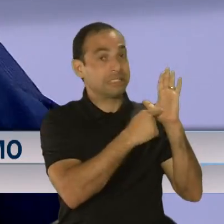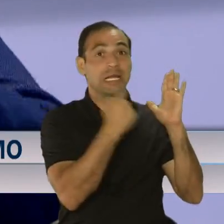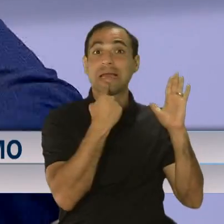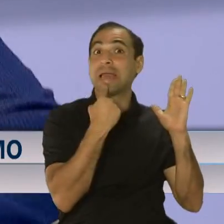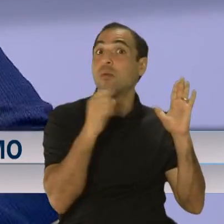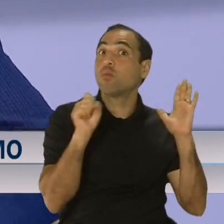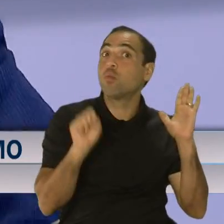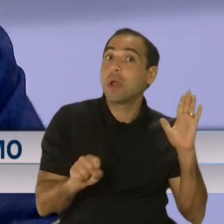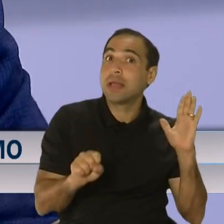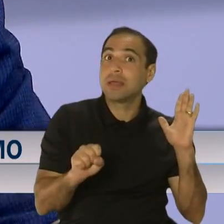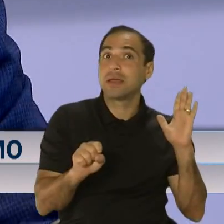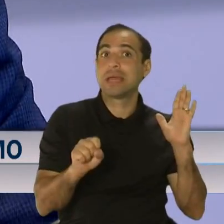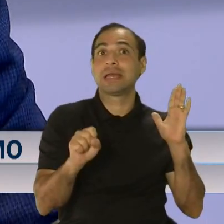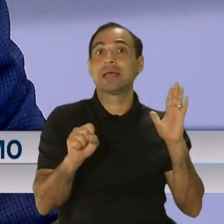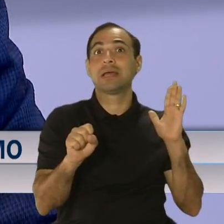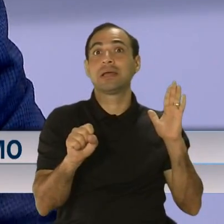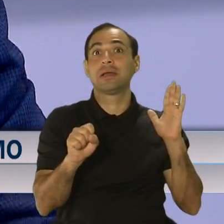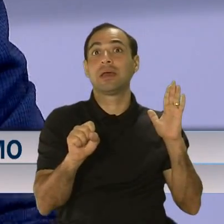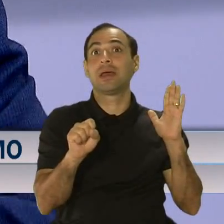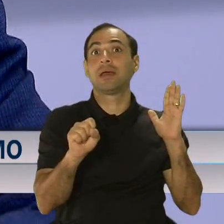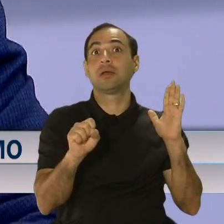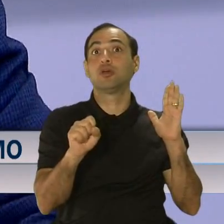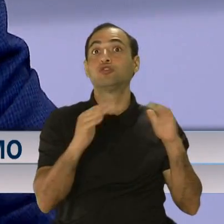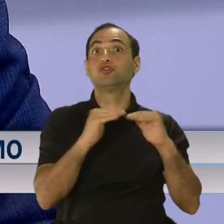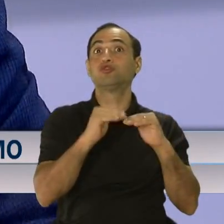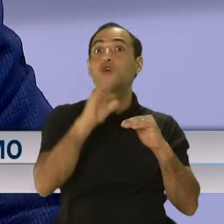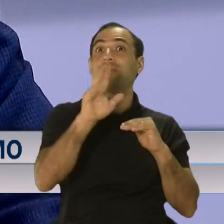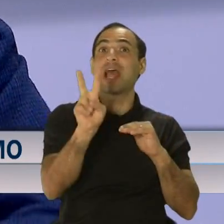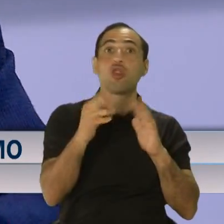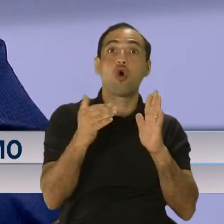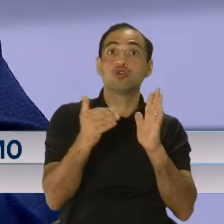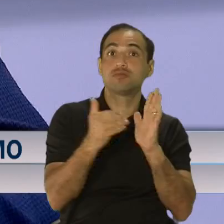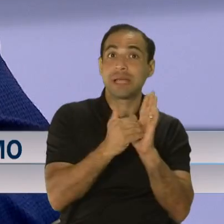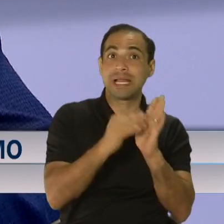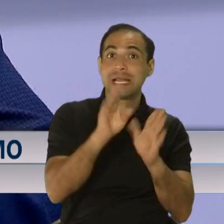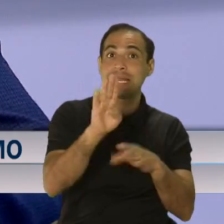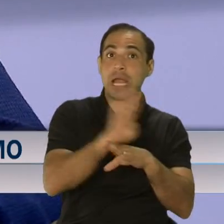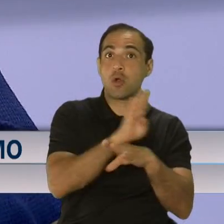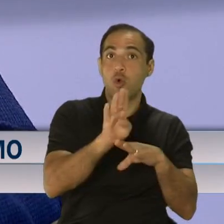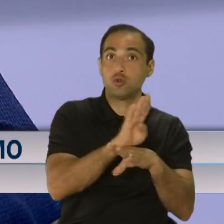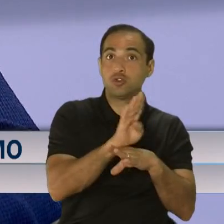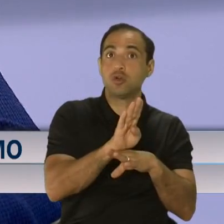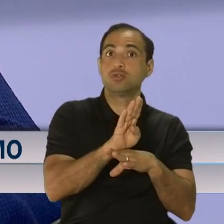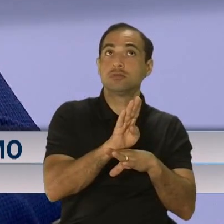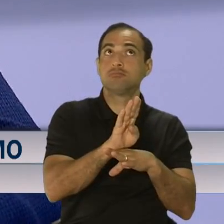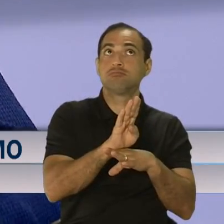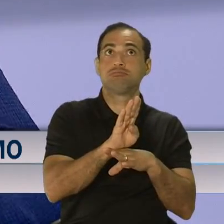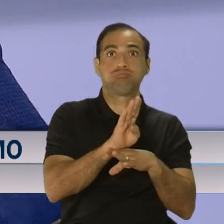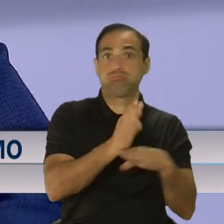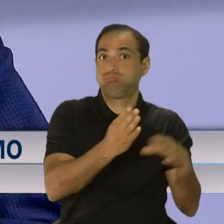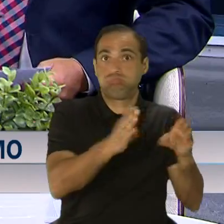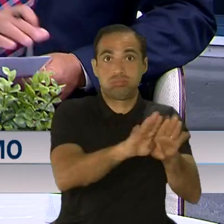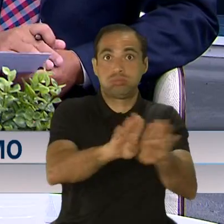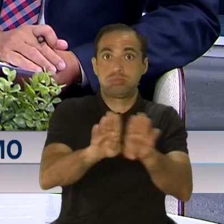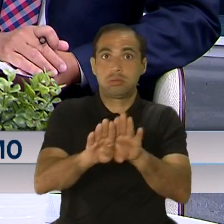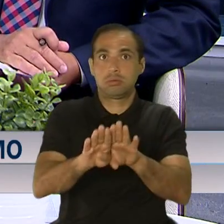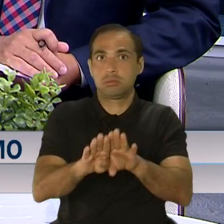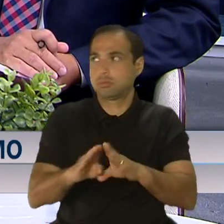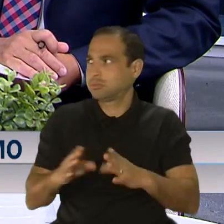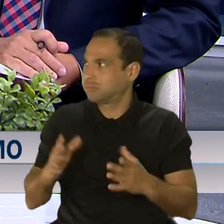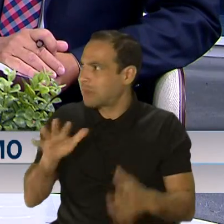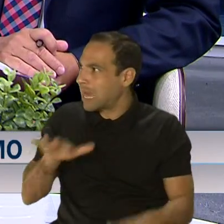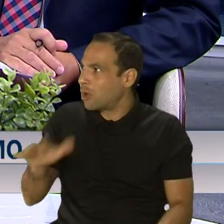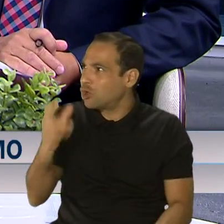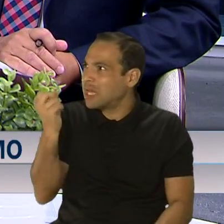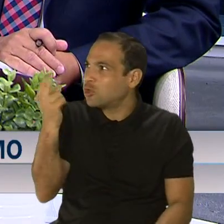un cierre de casi más sobre 2,000 empresas y un impacto en términos de desempleo de 12,000 empleados, que uno diría, pero ¿cómo puede ser esto